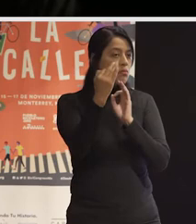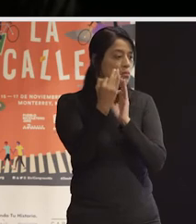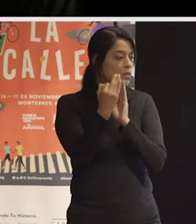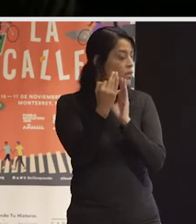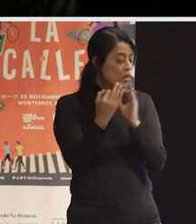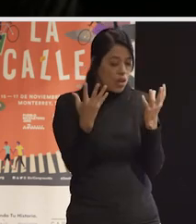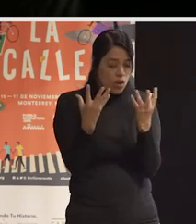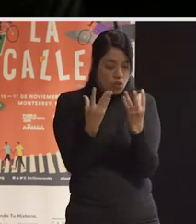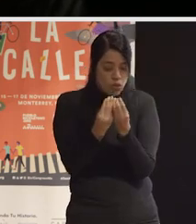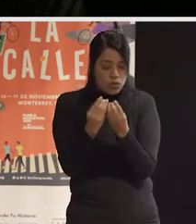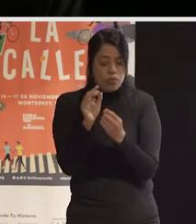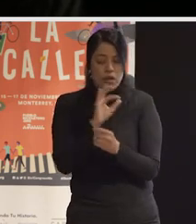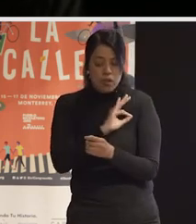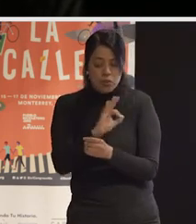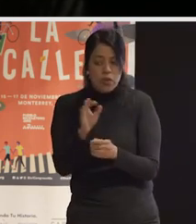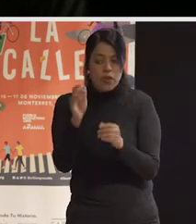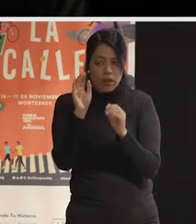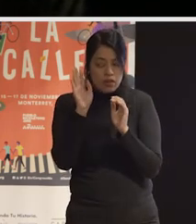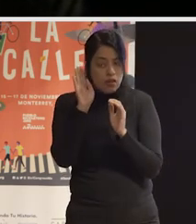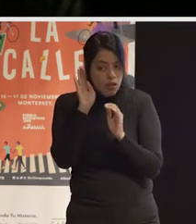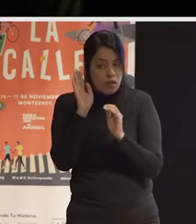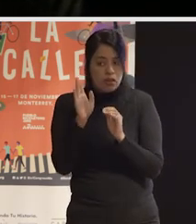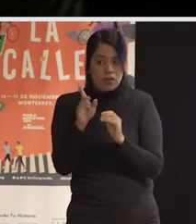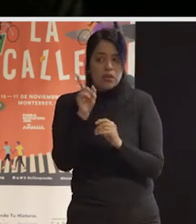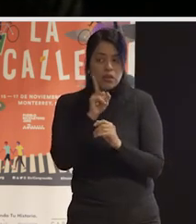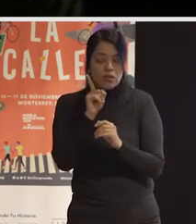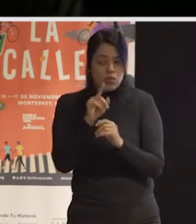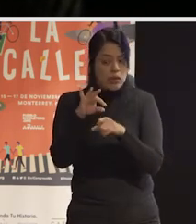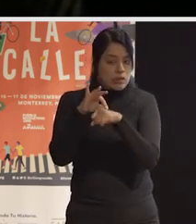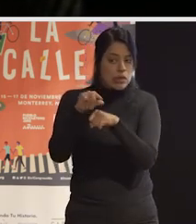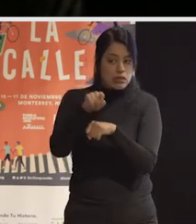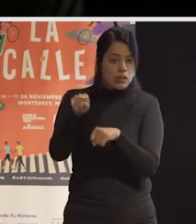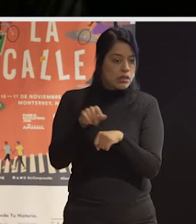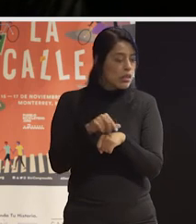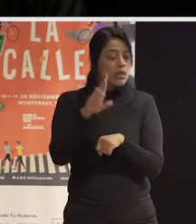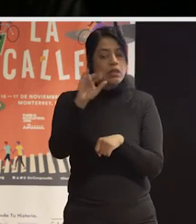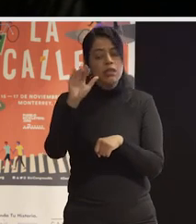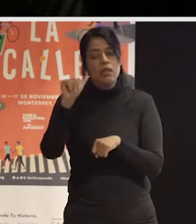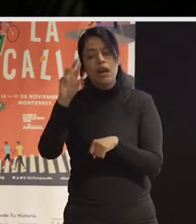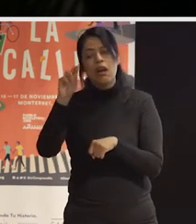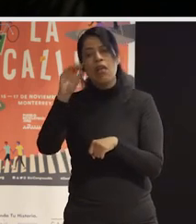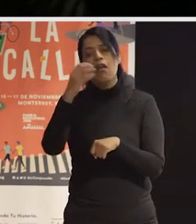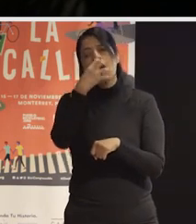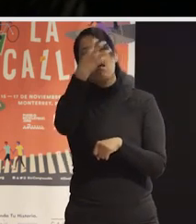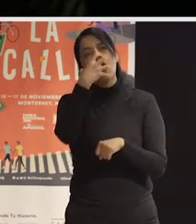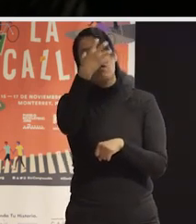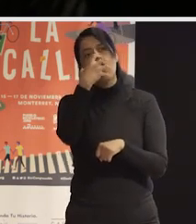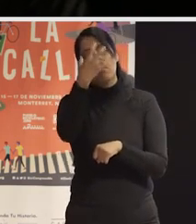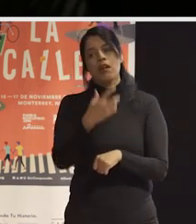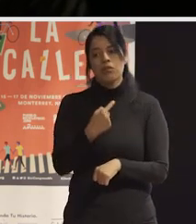para poder escucharlas y me ayudan mucho las señoras están de testigos que tienen ricard ricardo y yo